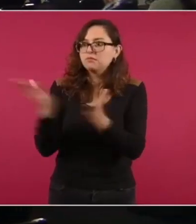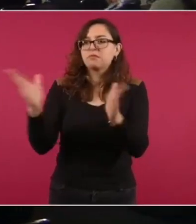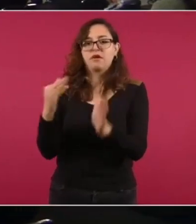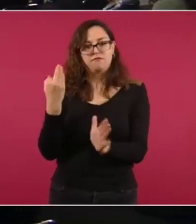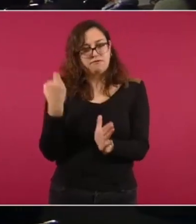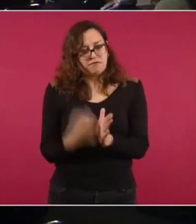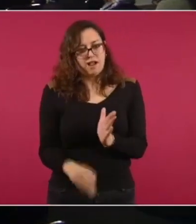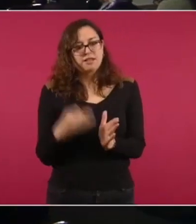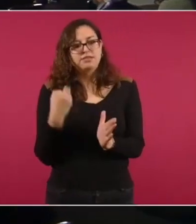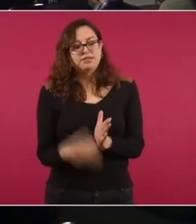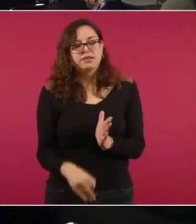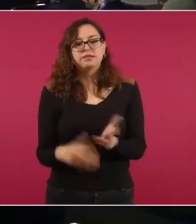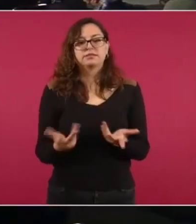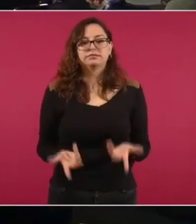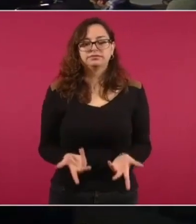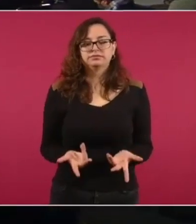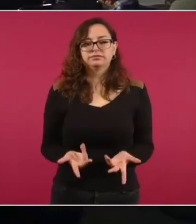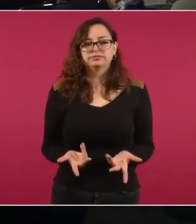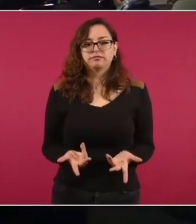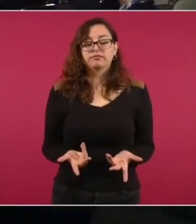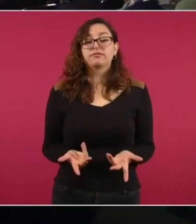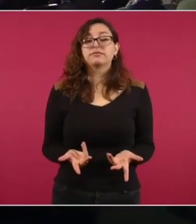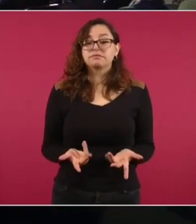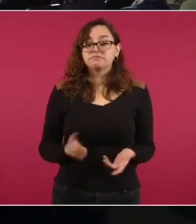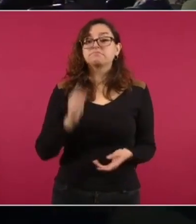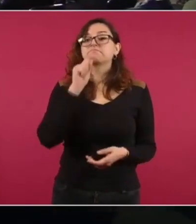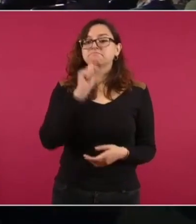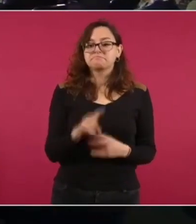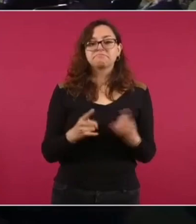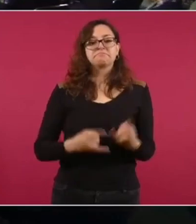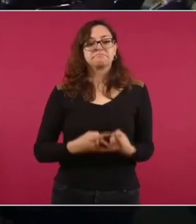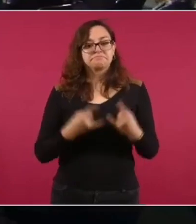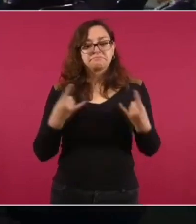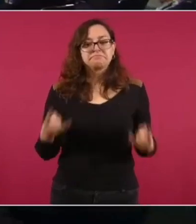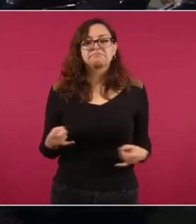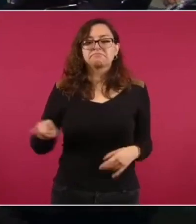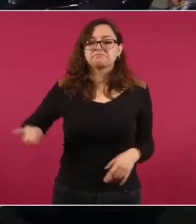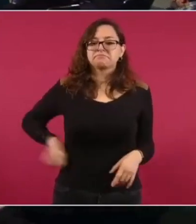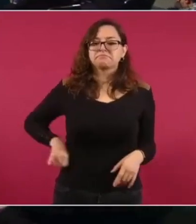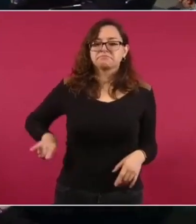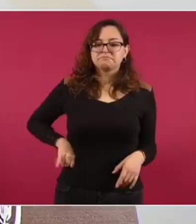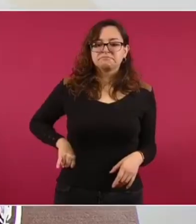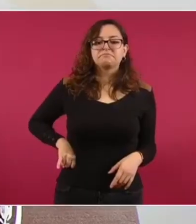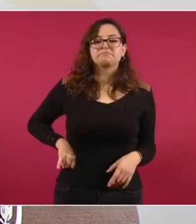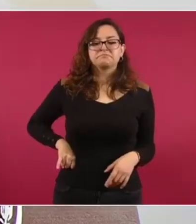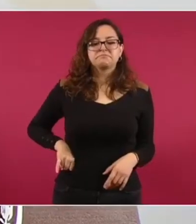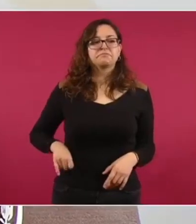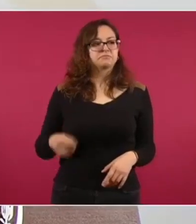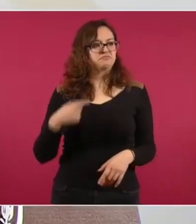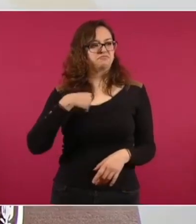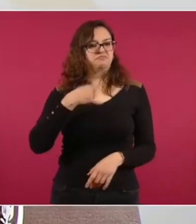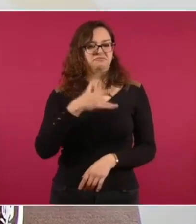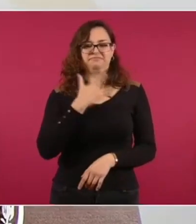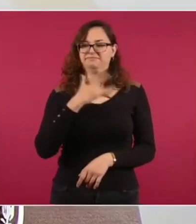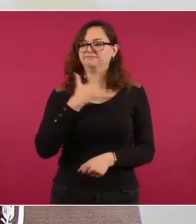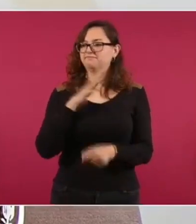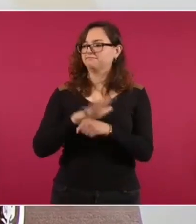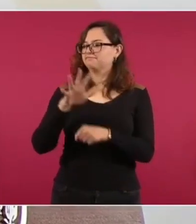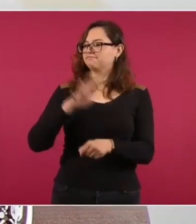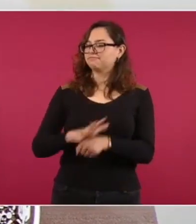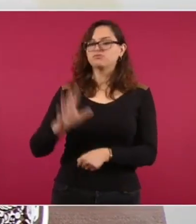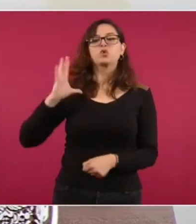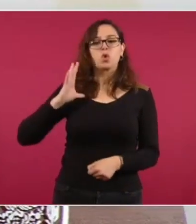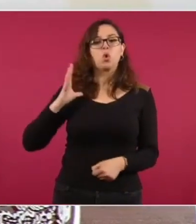secundaria. Dice, es una historia también que me llena de satisfacción, de orgullo,